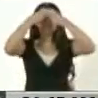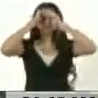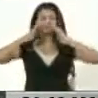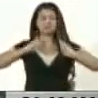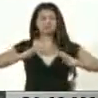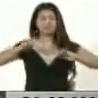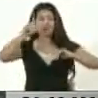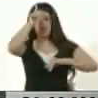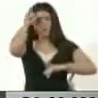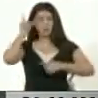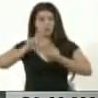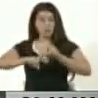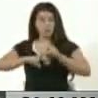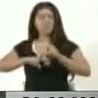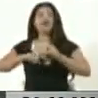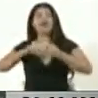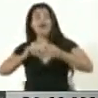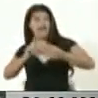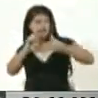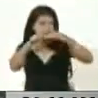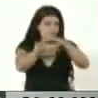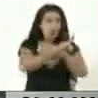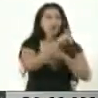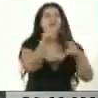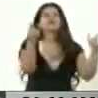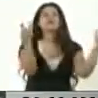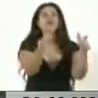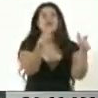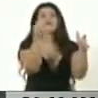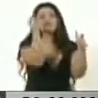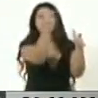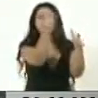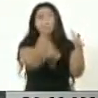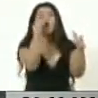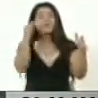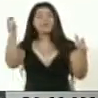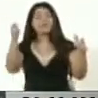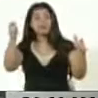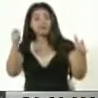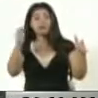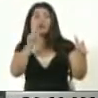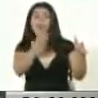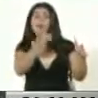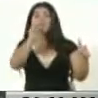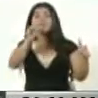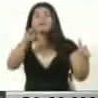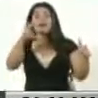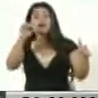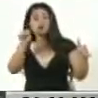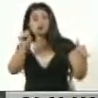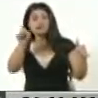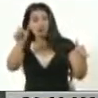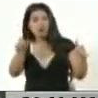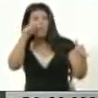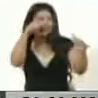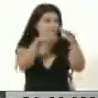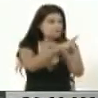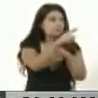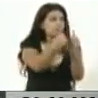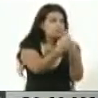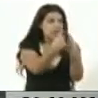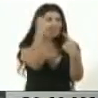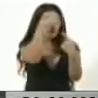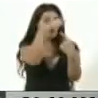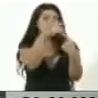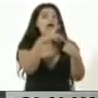presidente Trump había preparado para el senador Marco Rubio, que es uno de estos que activa contra Venezuela, Cuba y cualquier país progresista. Es decir, ese es